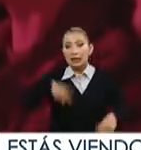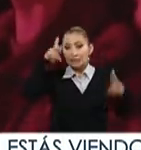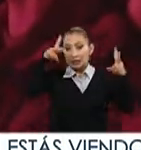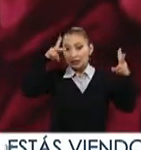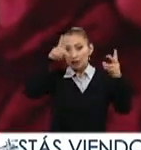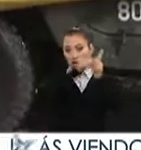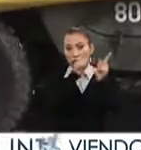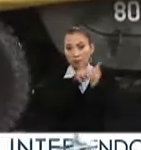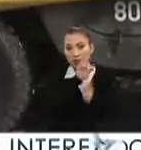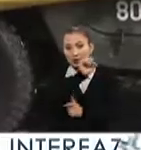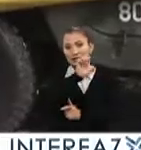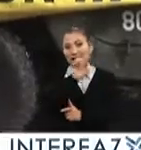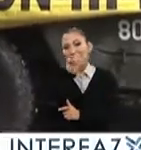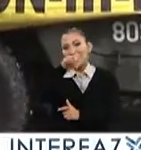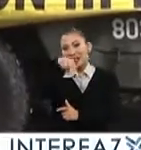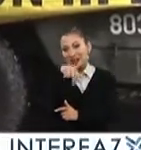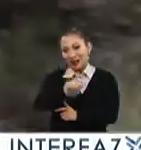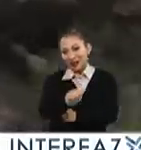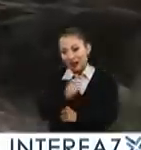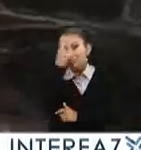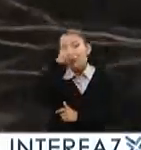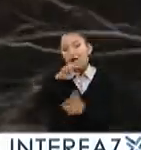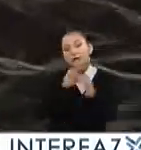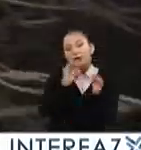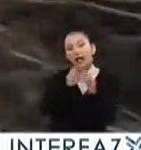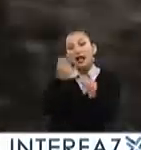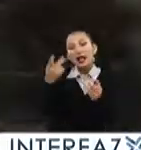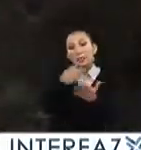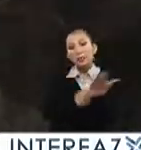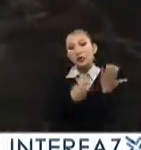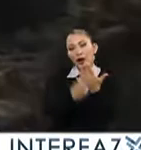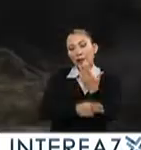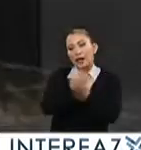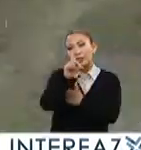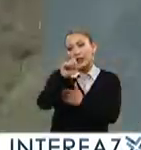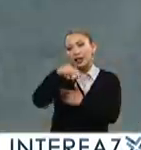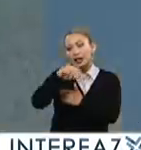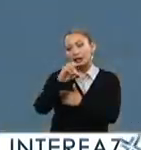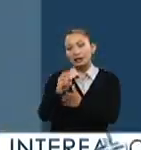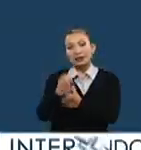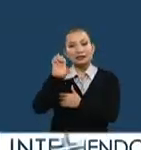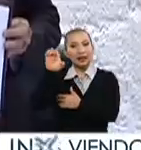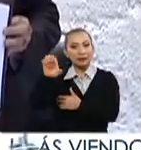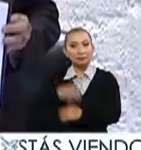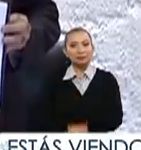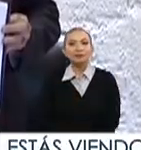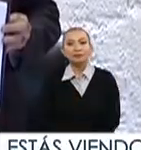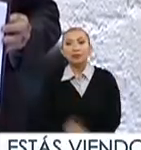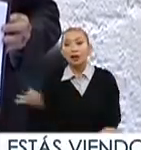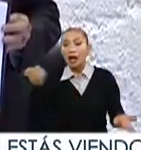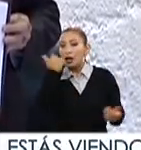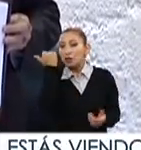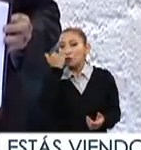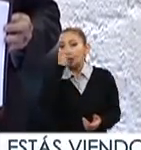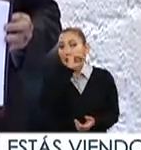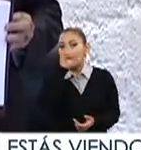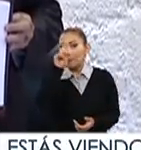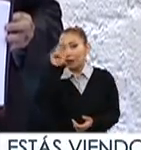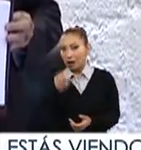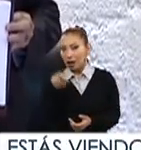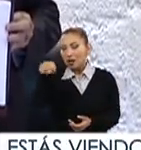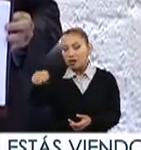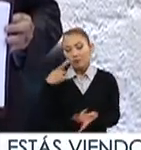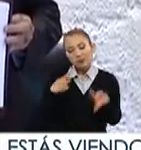visitan elementos de la Secretaría de la Defensa Nacional para hablarnos del Plan DN3C. Los alumnos del Instituto